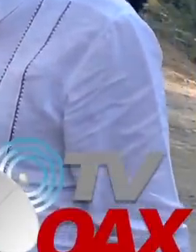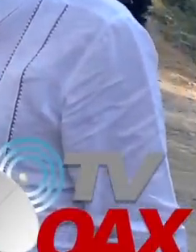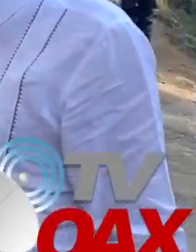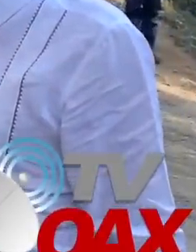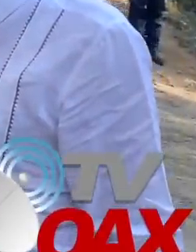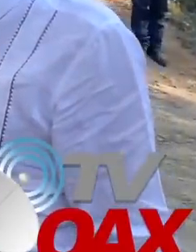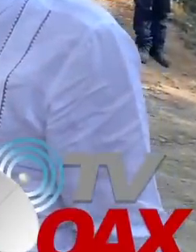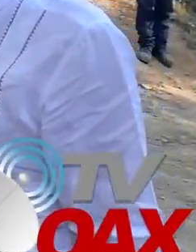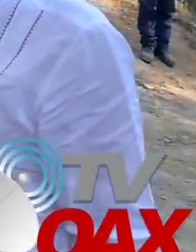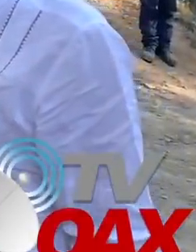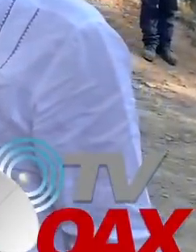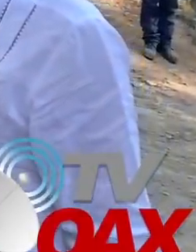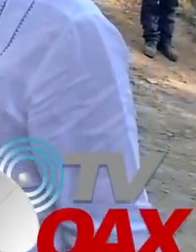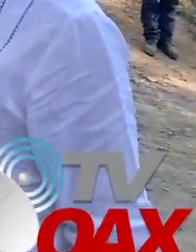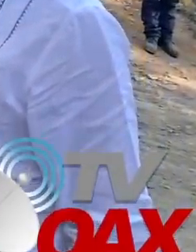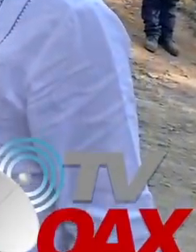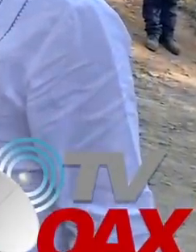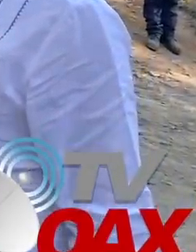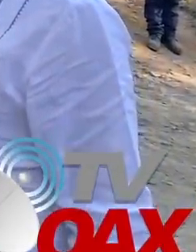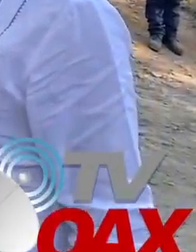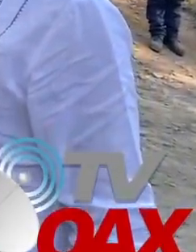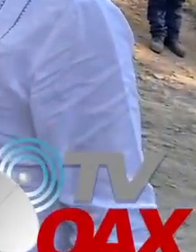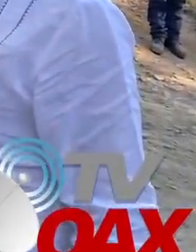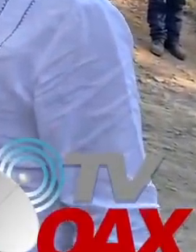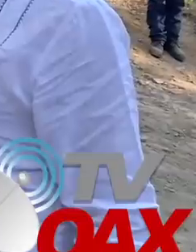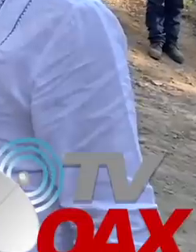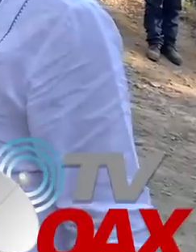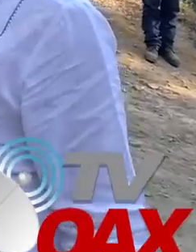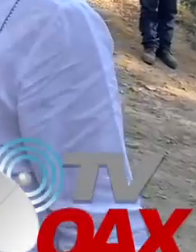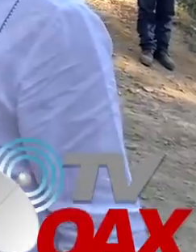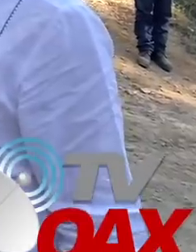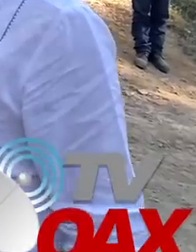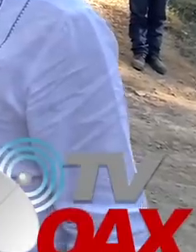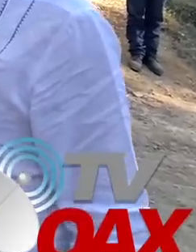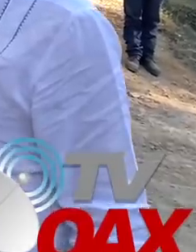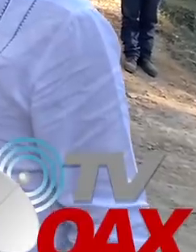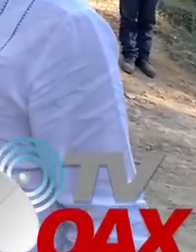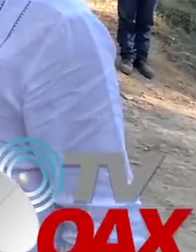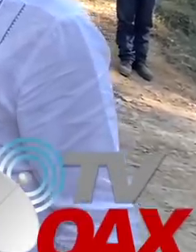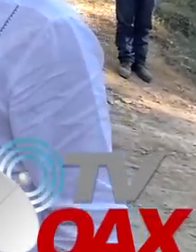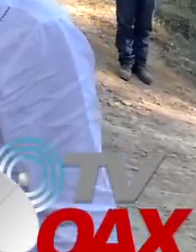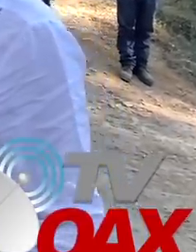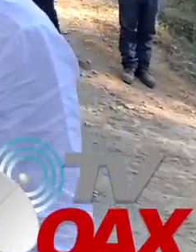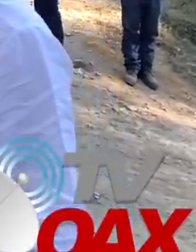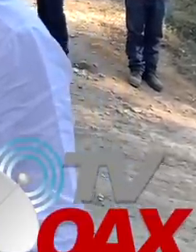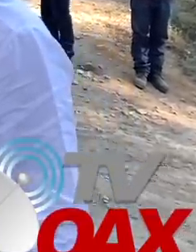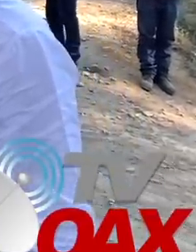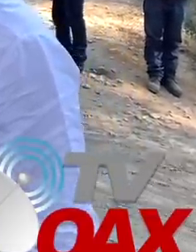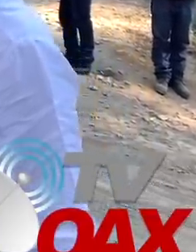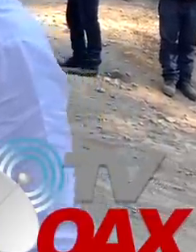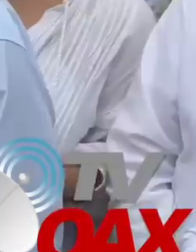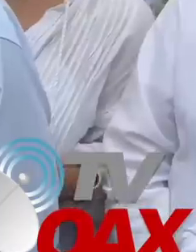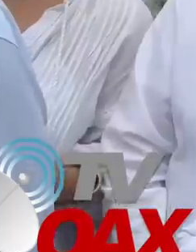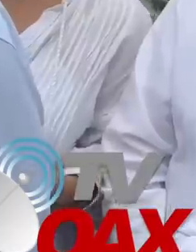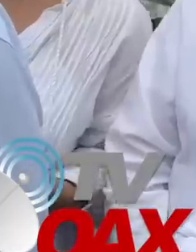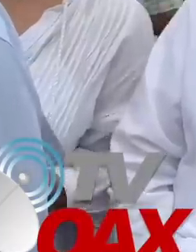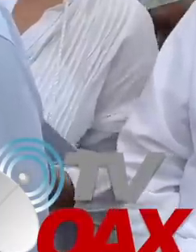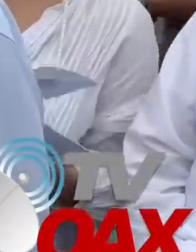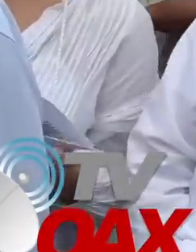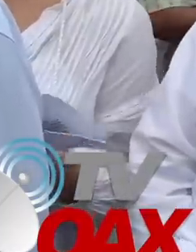o como él mismo menciona en repetidas ocasiones, que se debe escuchar al pueblo y caminar con los de